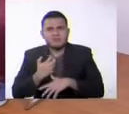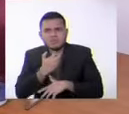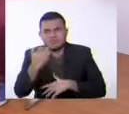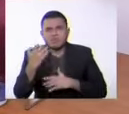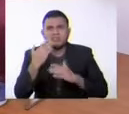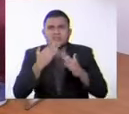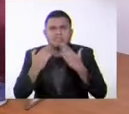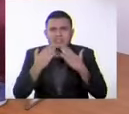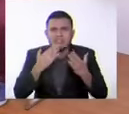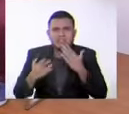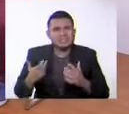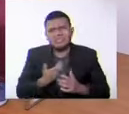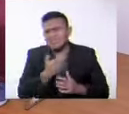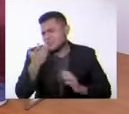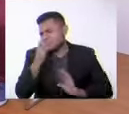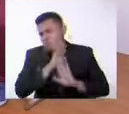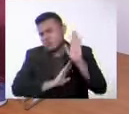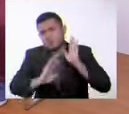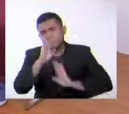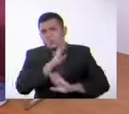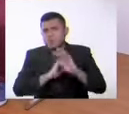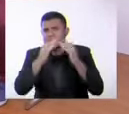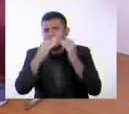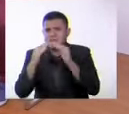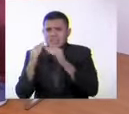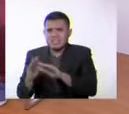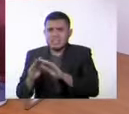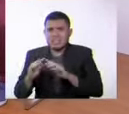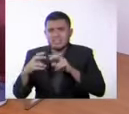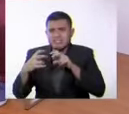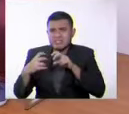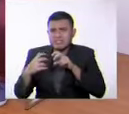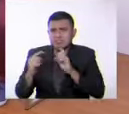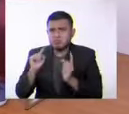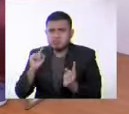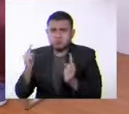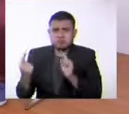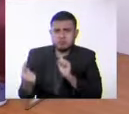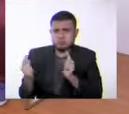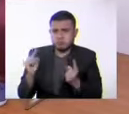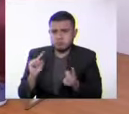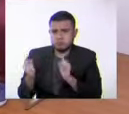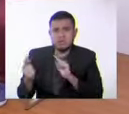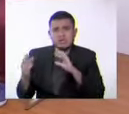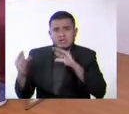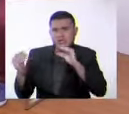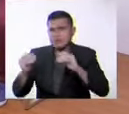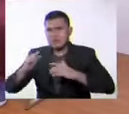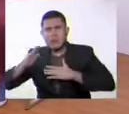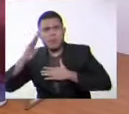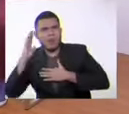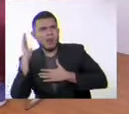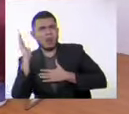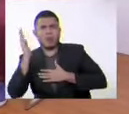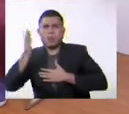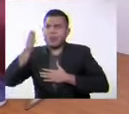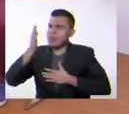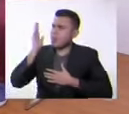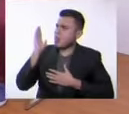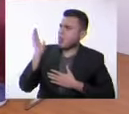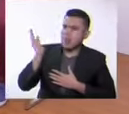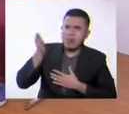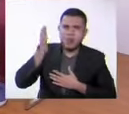de la historia se han realizado diferentes cumbres, foros y convenciones a favor también de generar diferentes leyes en